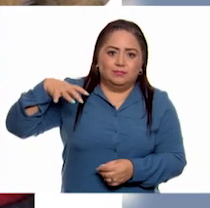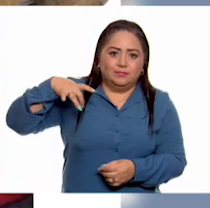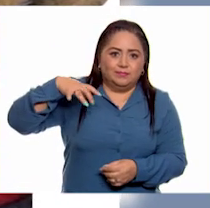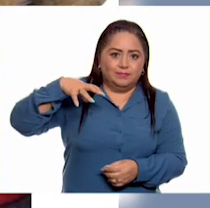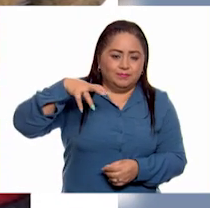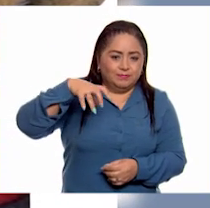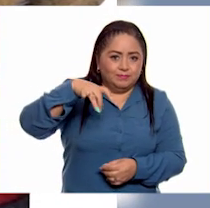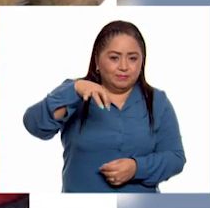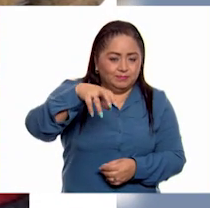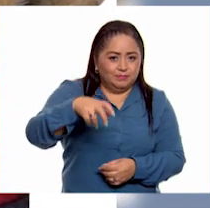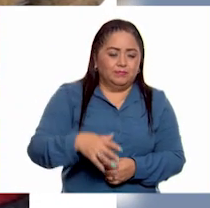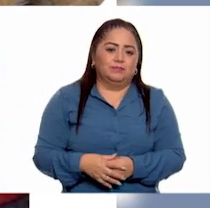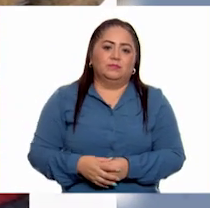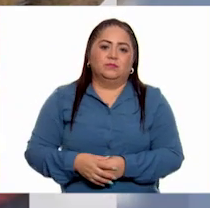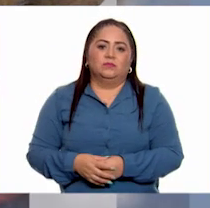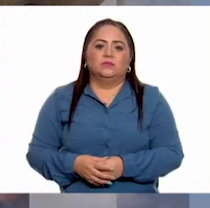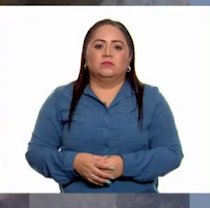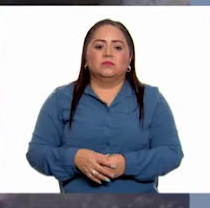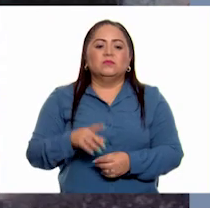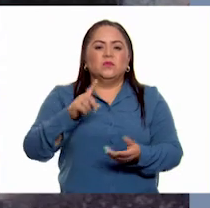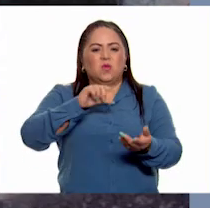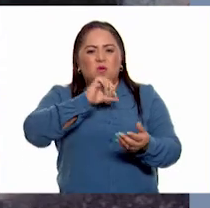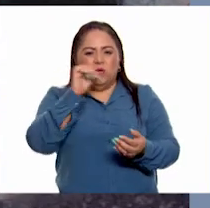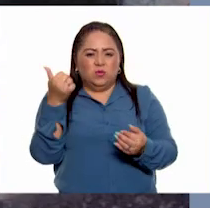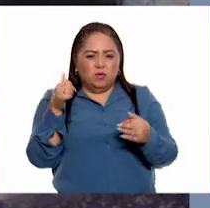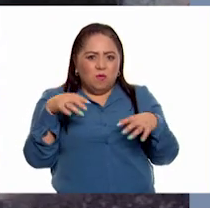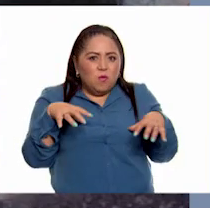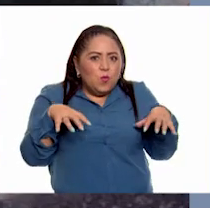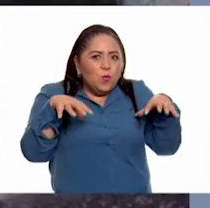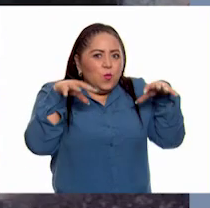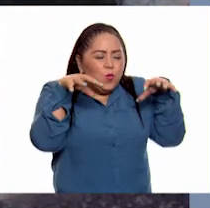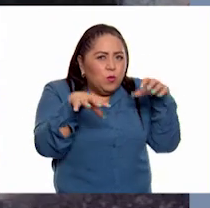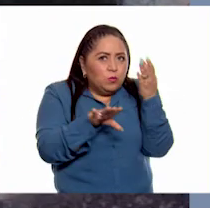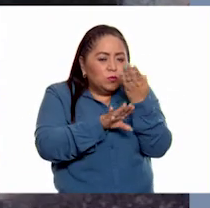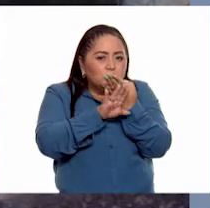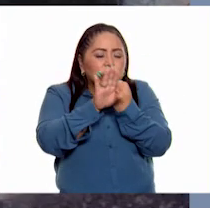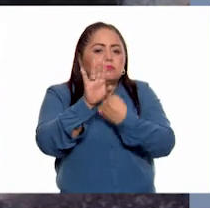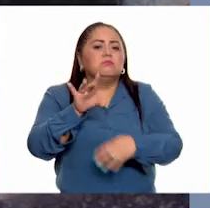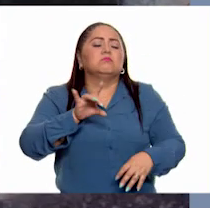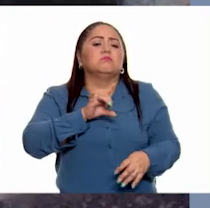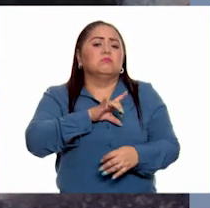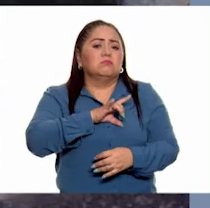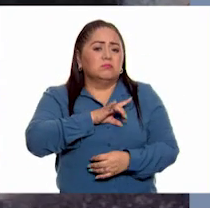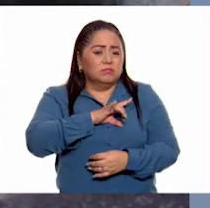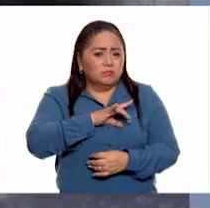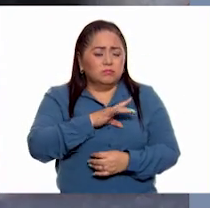arañas, los abusones y la oscuridad.